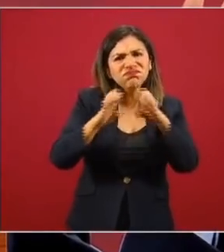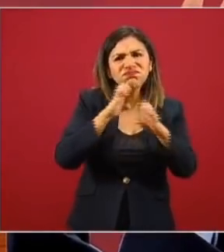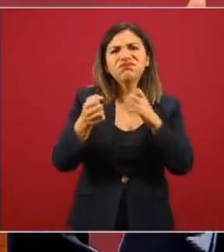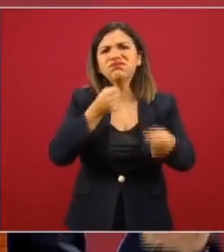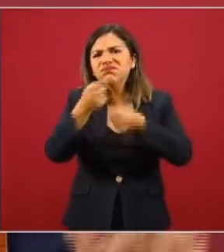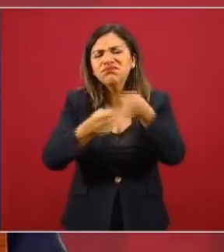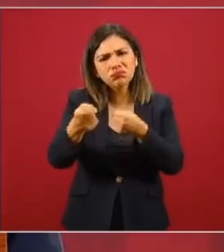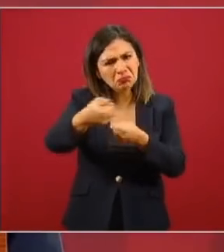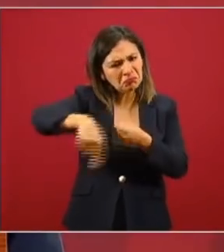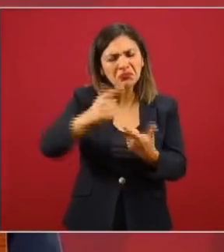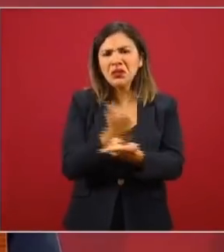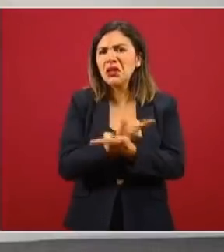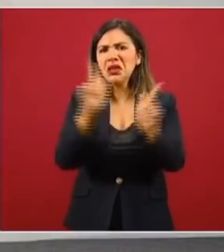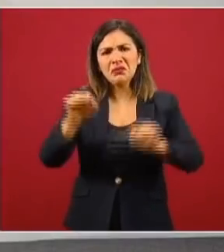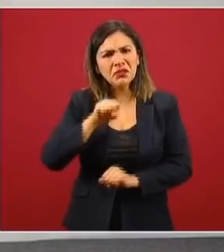con toda libertad.